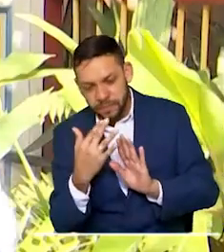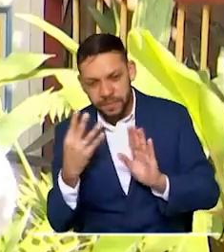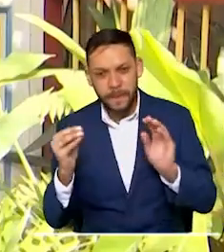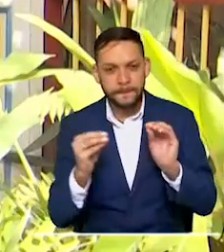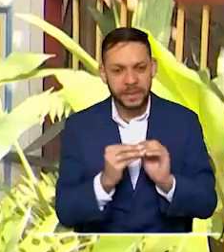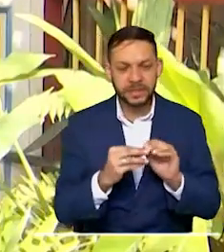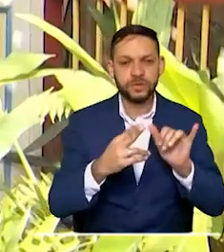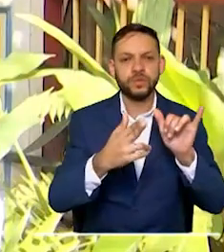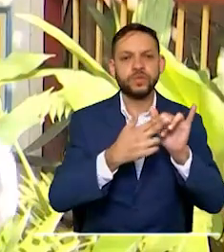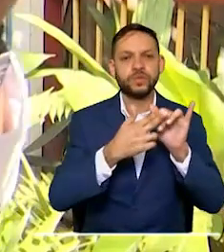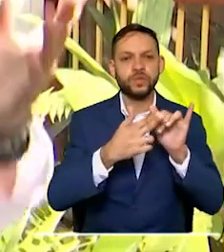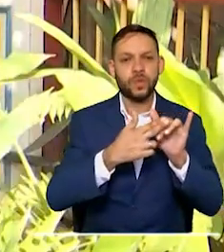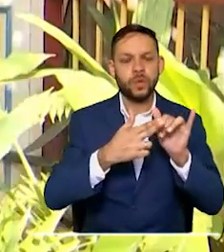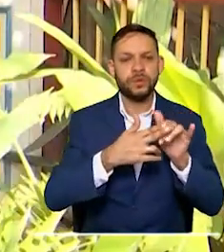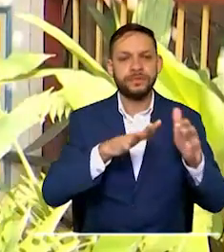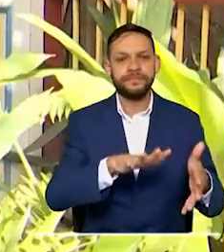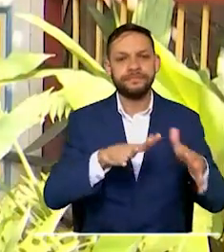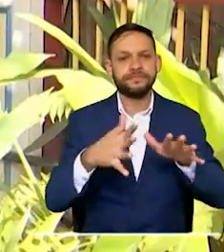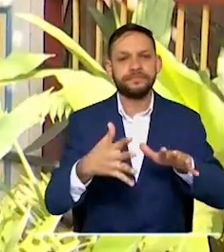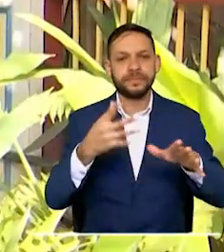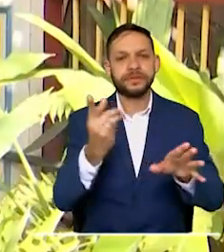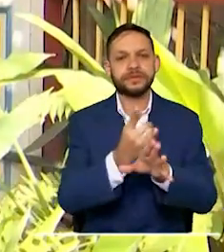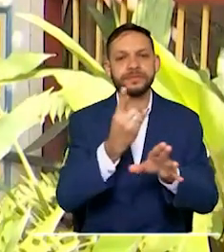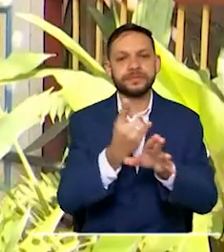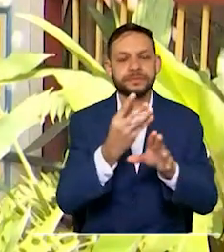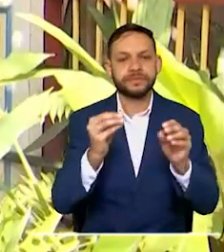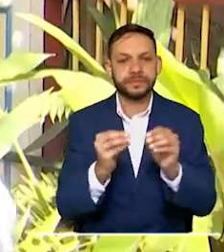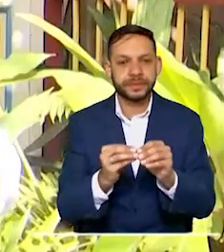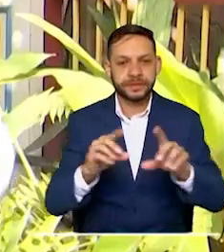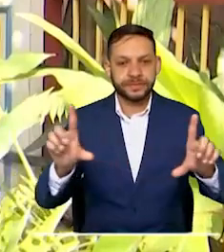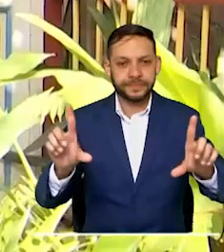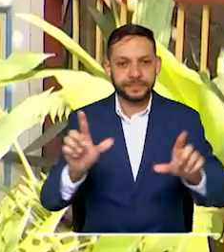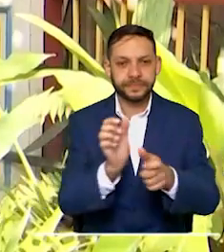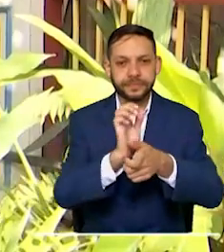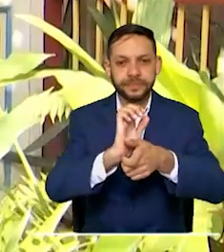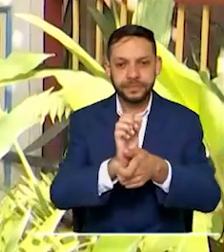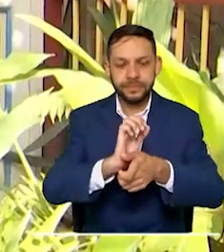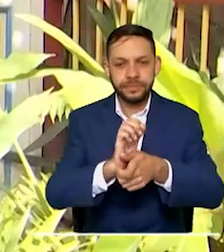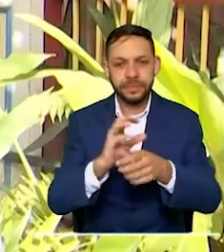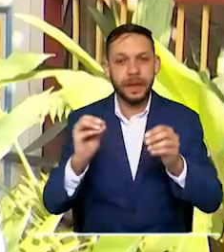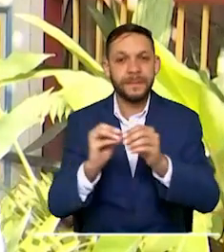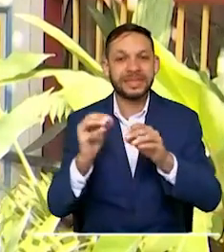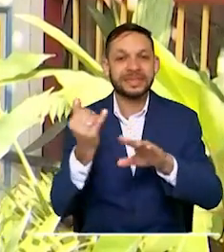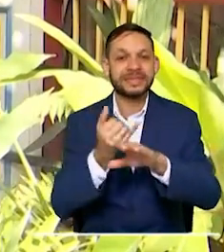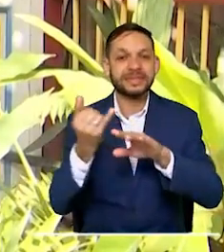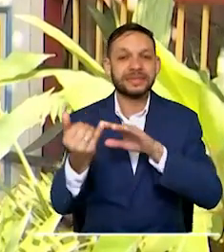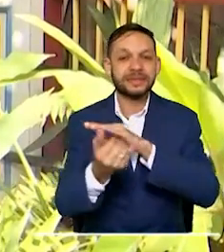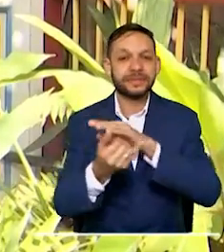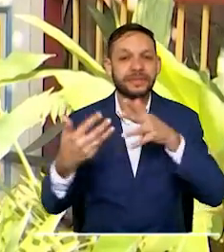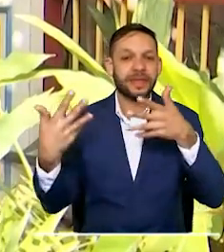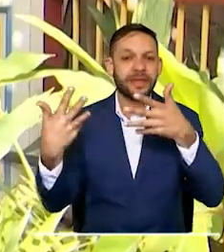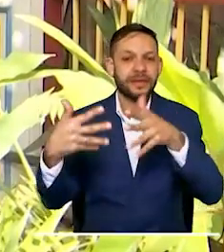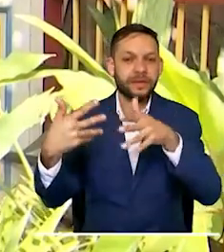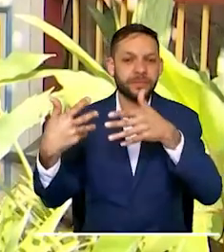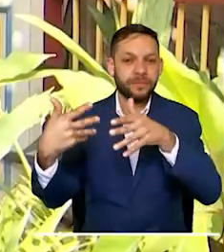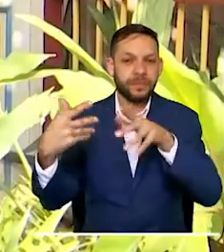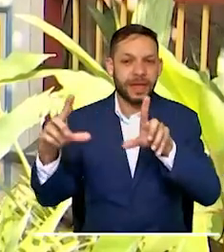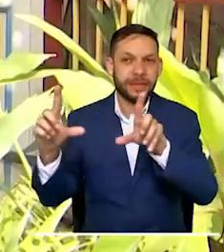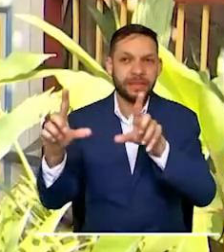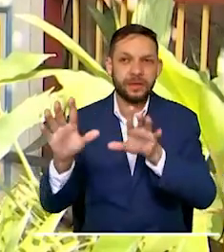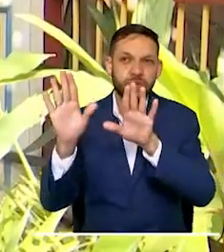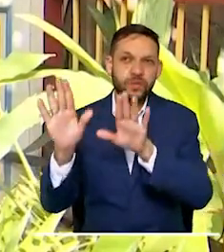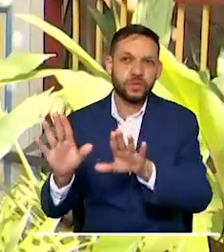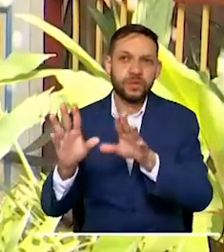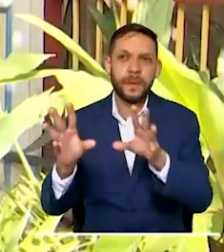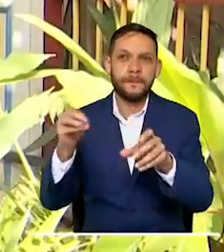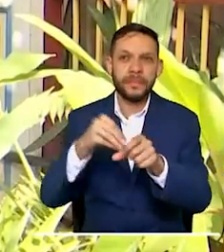Facebook, que nos sigan en nuestras transmisiones en Telecafé, en Teleislas, y que estén muy atentos de todos los consejos que día a día traemos a